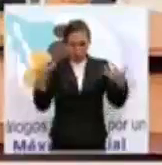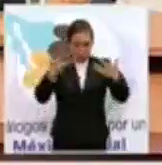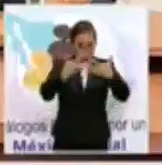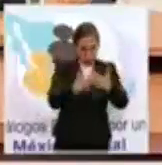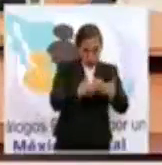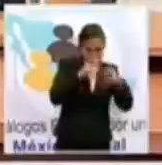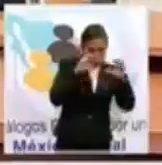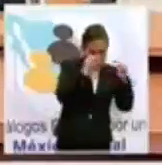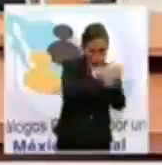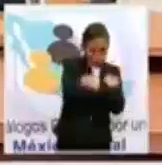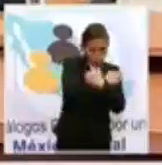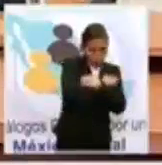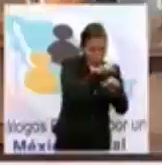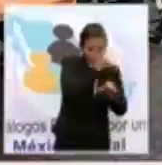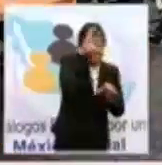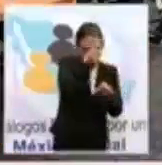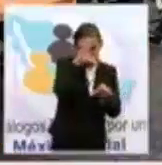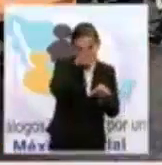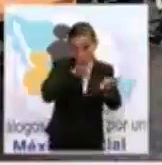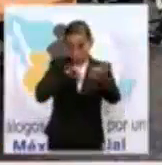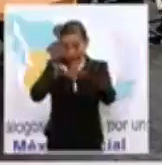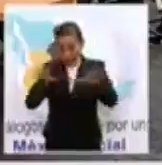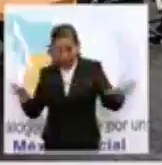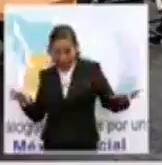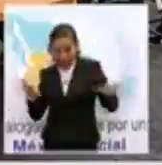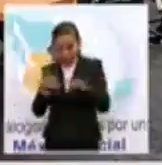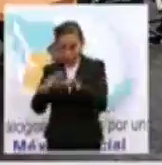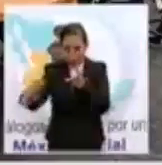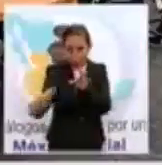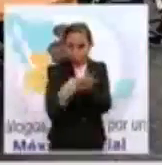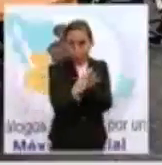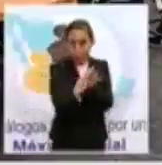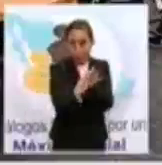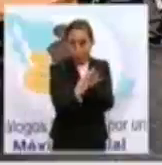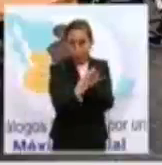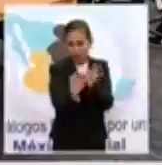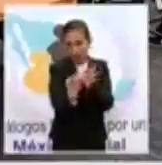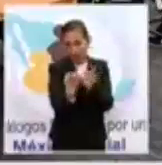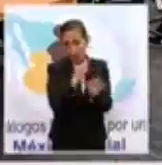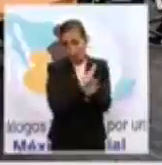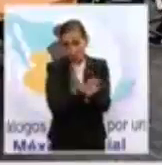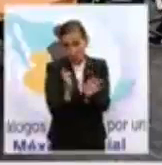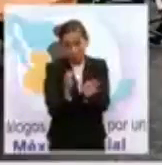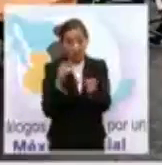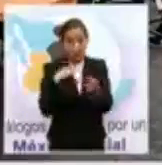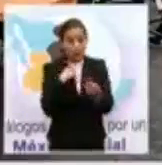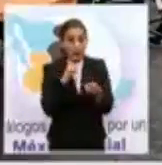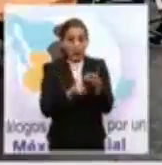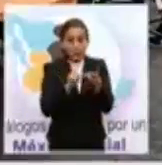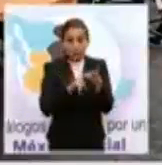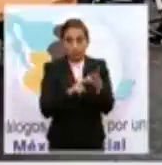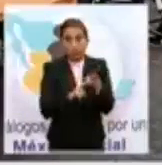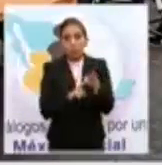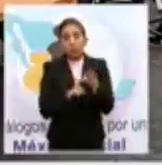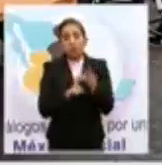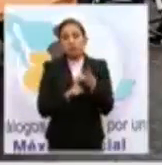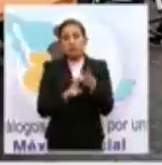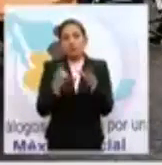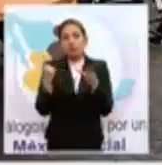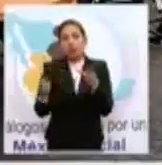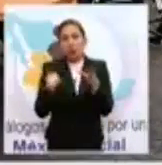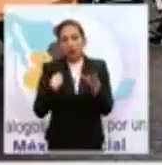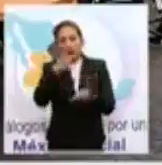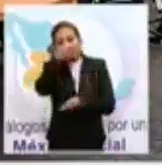con esta dimensión educativa, cultural, productiva, ¿no? Si es que esto es posible; tres, en